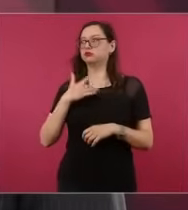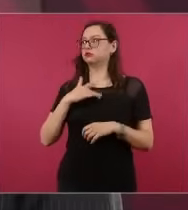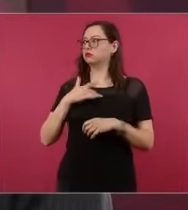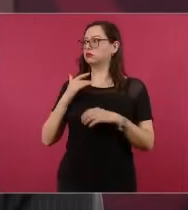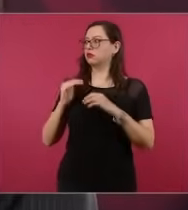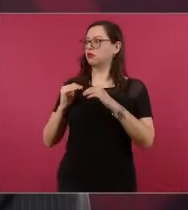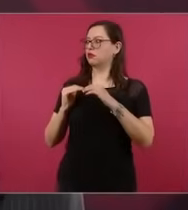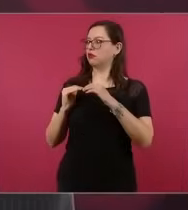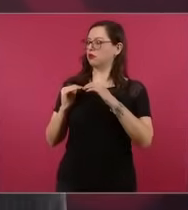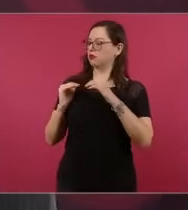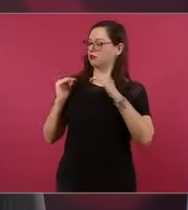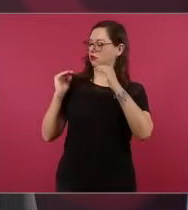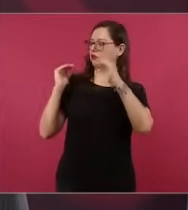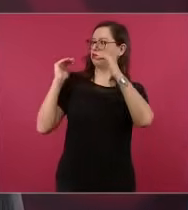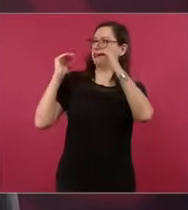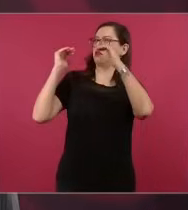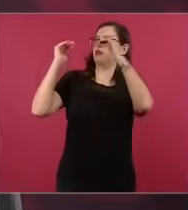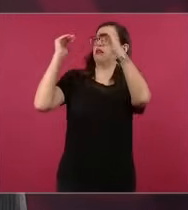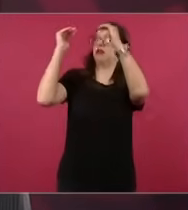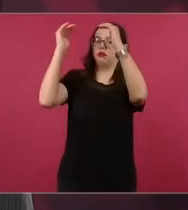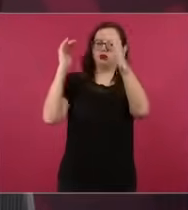ya parlamentario, ¿no?